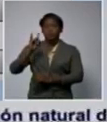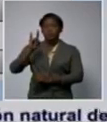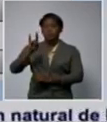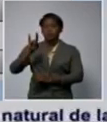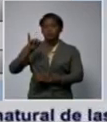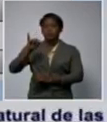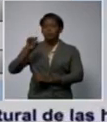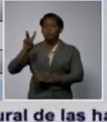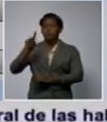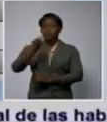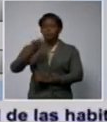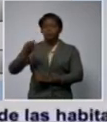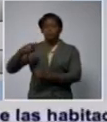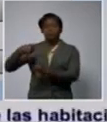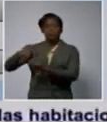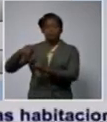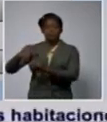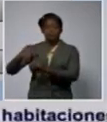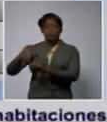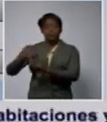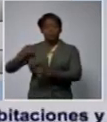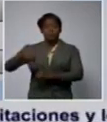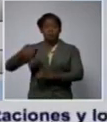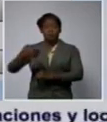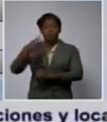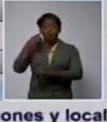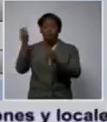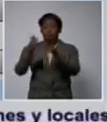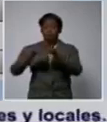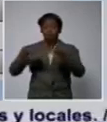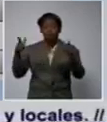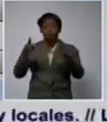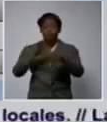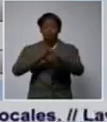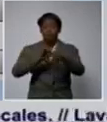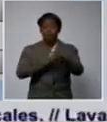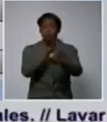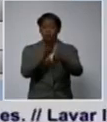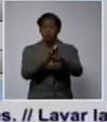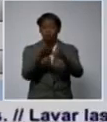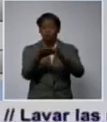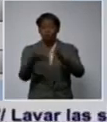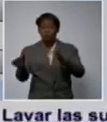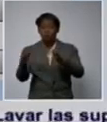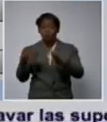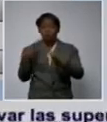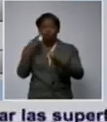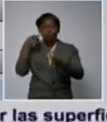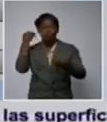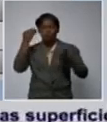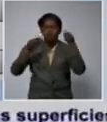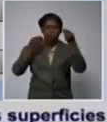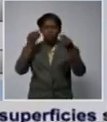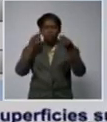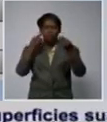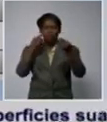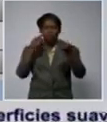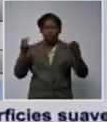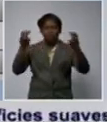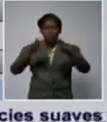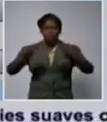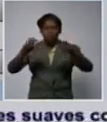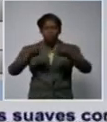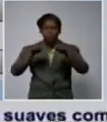121.967.962 casos, ya mañana 122 millones. Si revisamos las estadísticas, ya a lo mejor hayamos